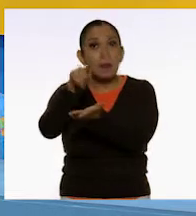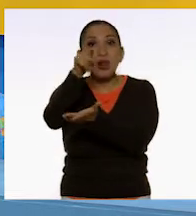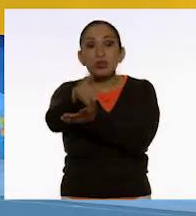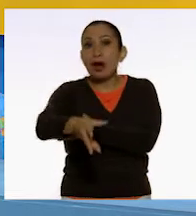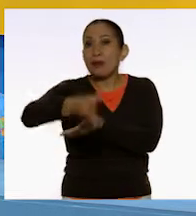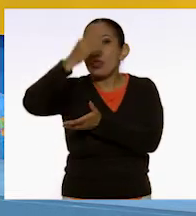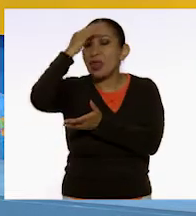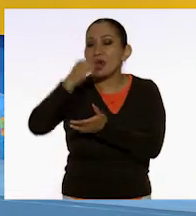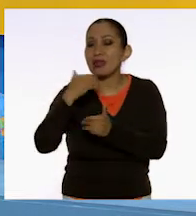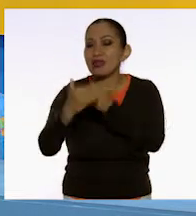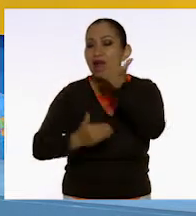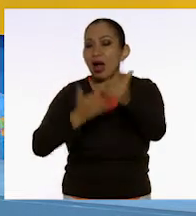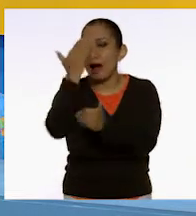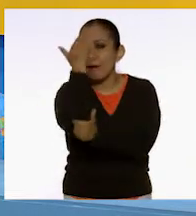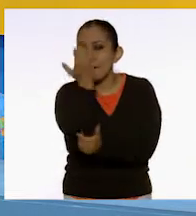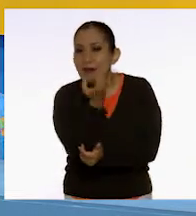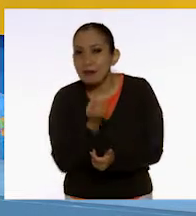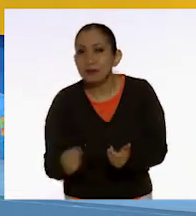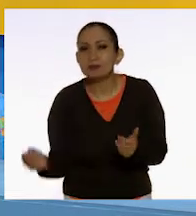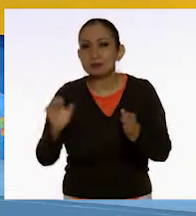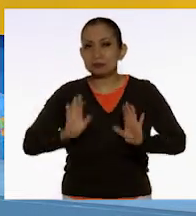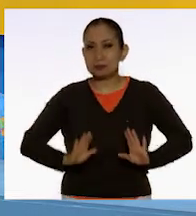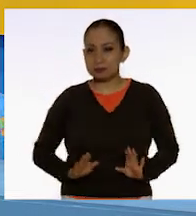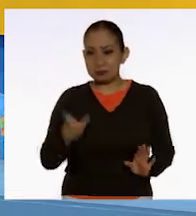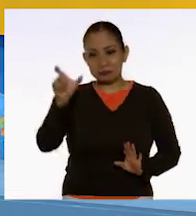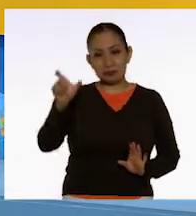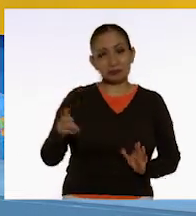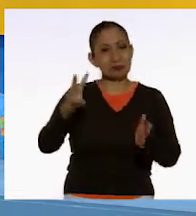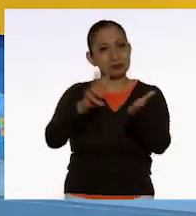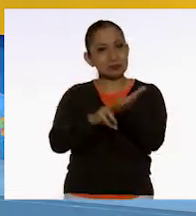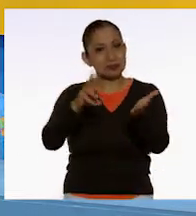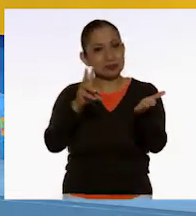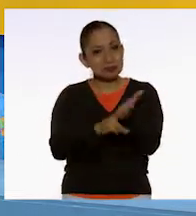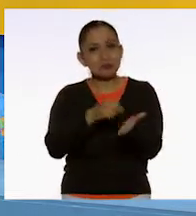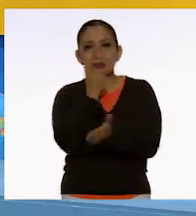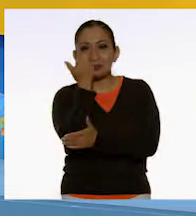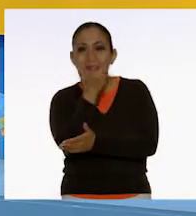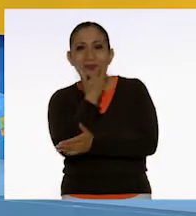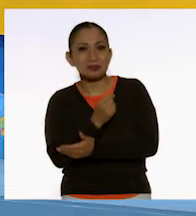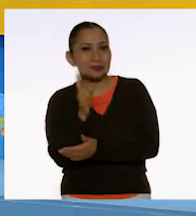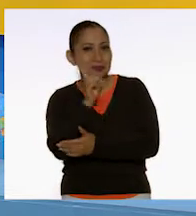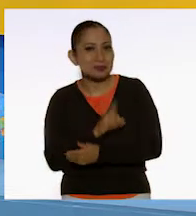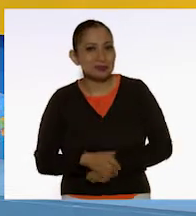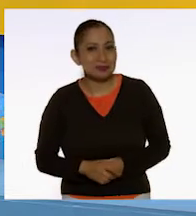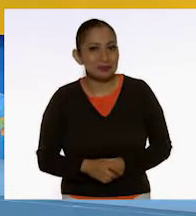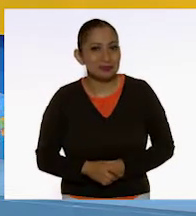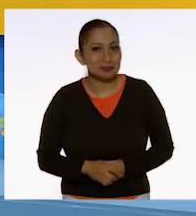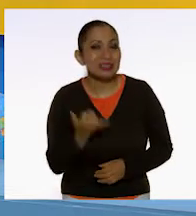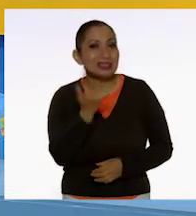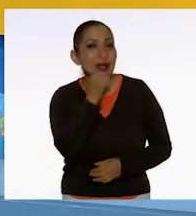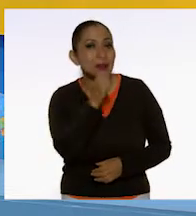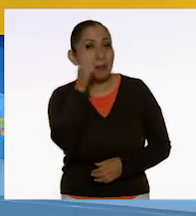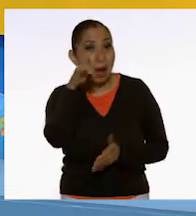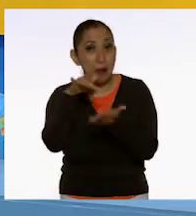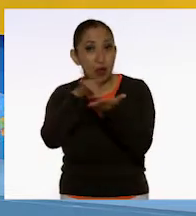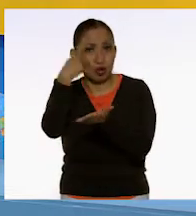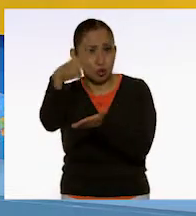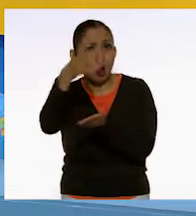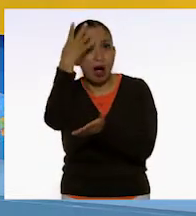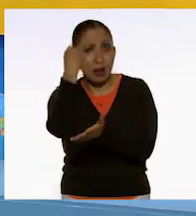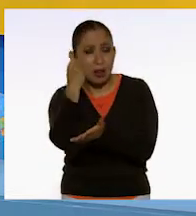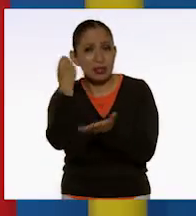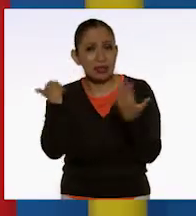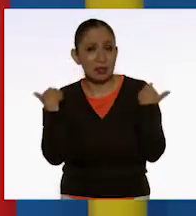el desarrollo de habilidades, actitudes y valores de las estudiantes y los estudiantes, así como para apoyar la enseñanza